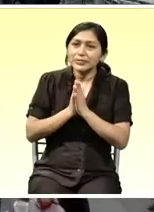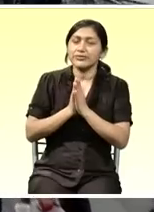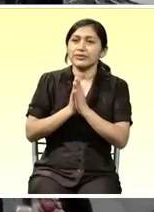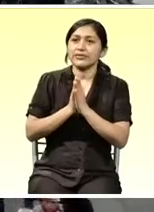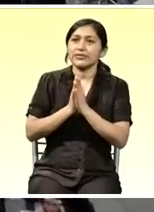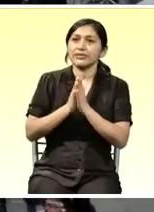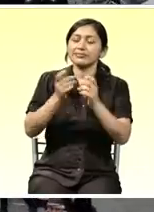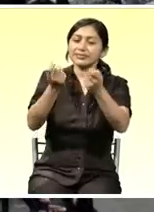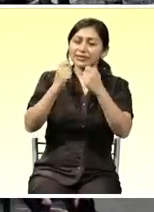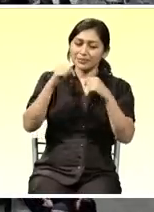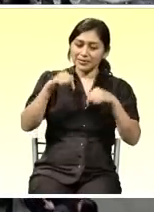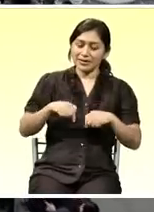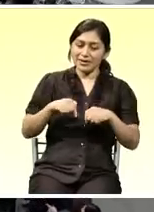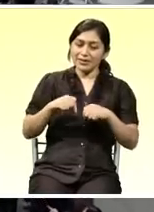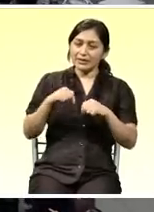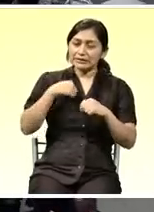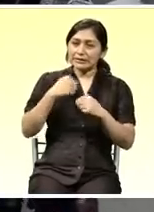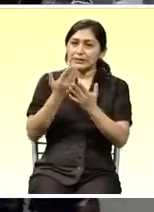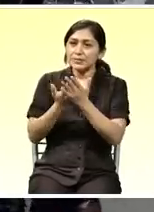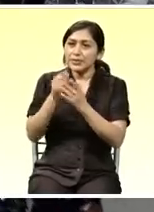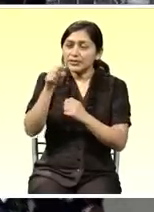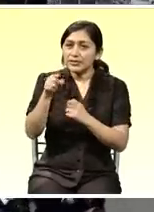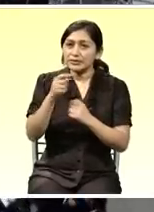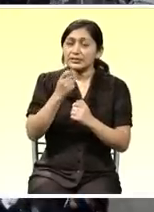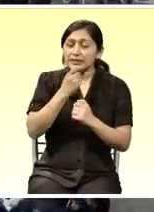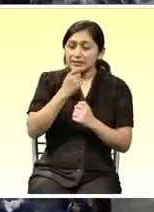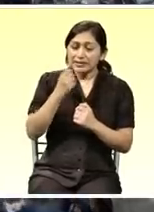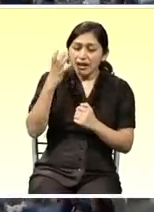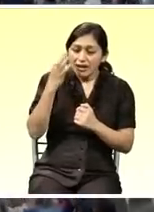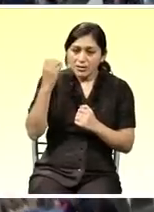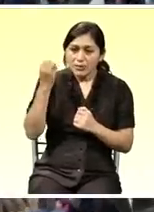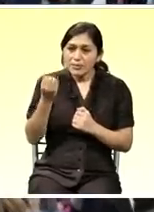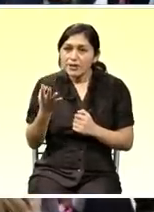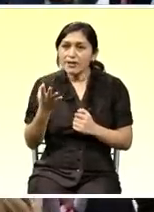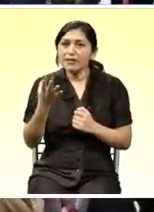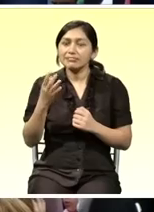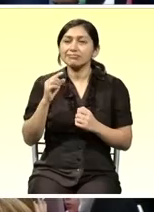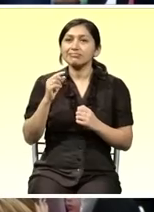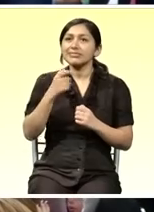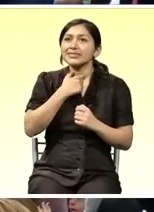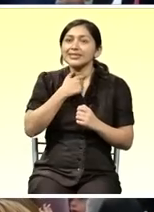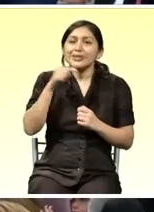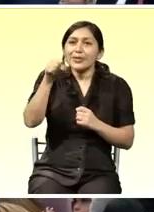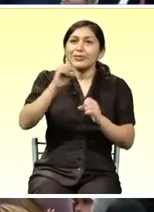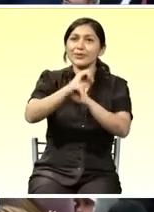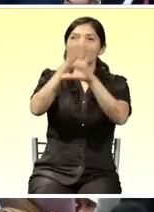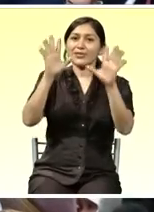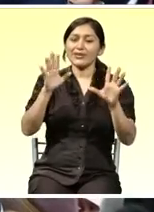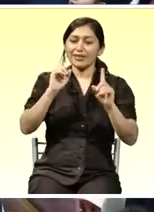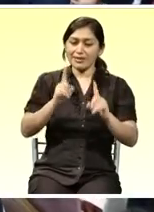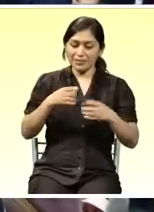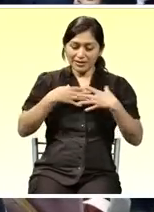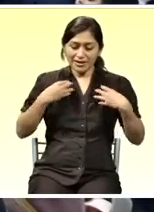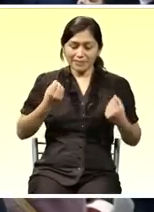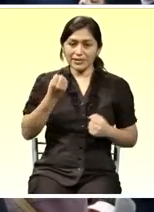te pido en esta novena, si es para mayor honra y gloria tuya y bien de mi alma. Amén.